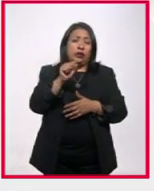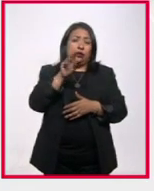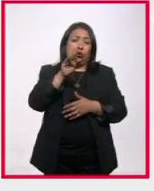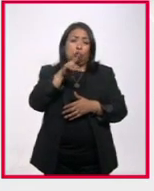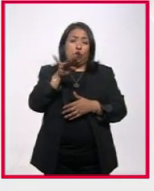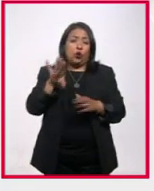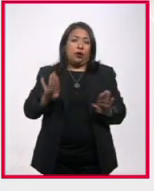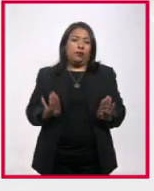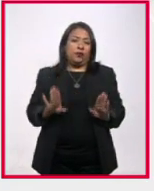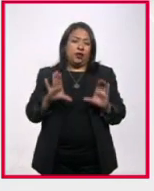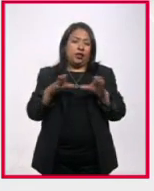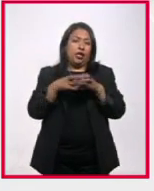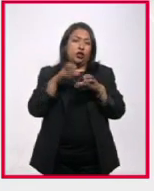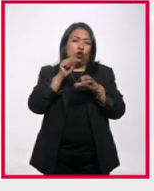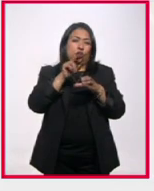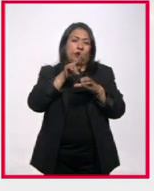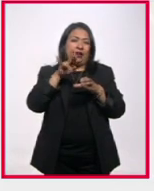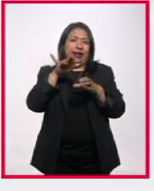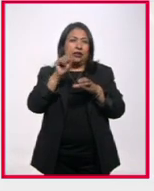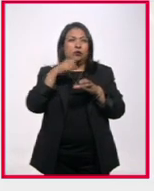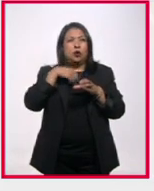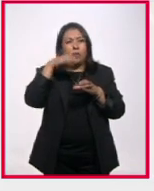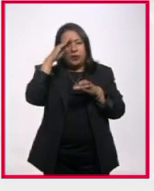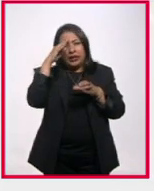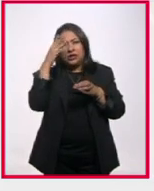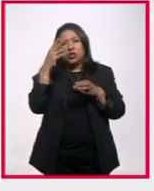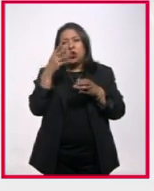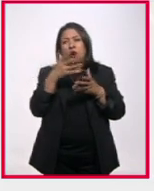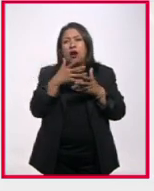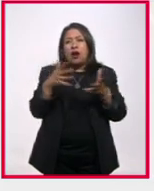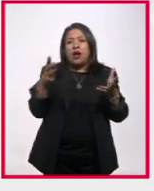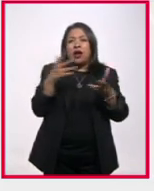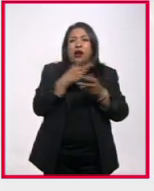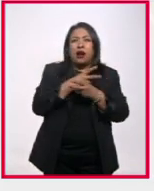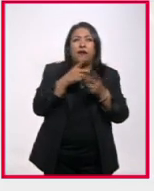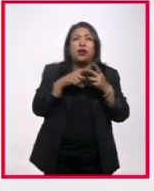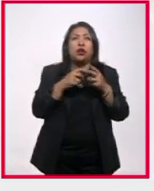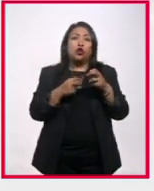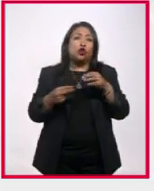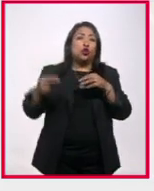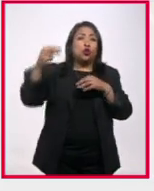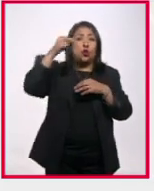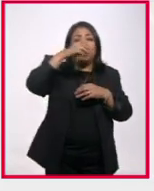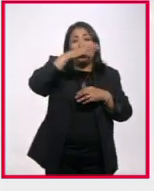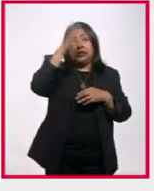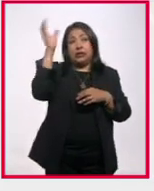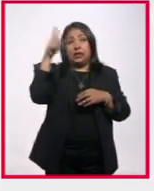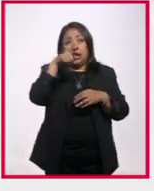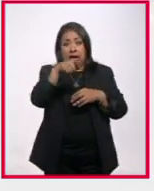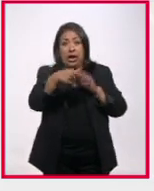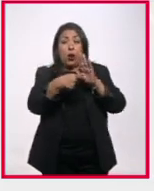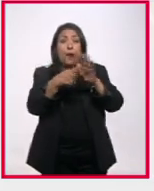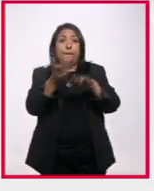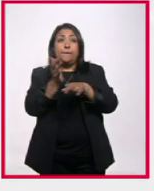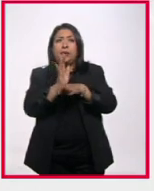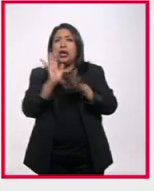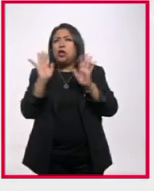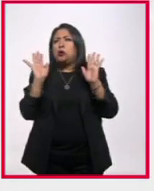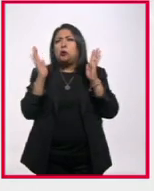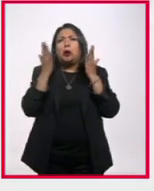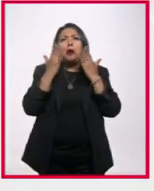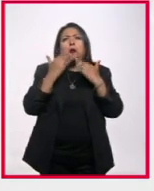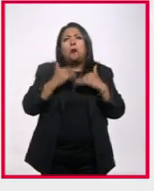del surrealismo. Pienso en El Gran Calavera, pienso en Subida al Cielo. Subida al Cielo, por ejemplo, que es una película que no